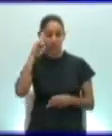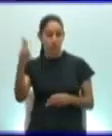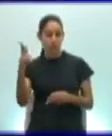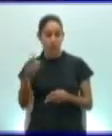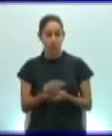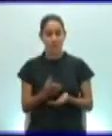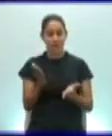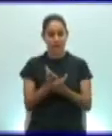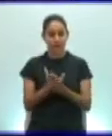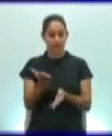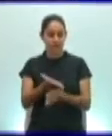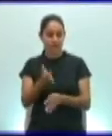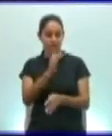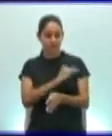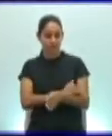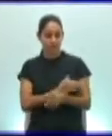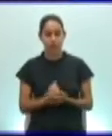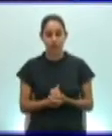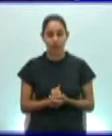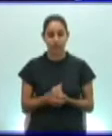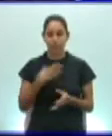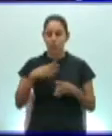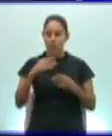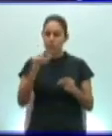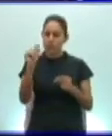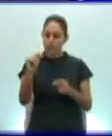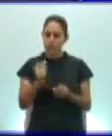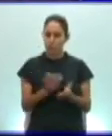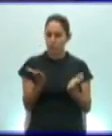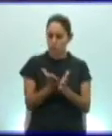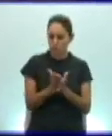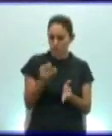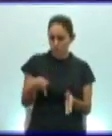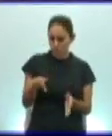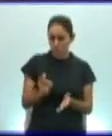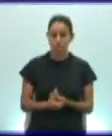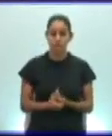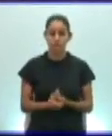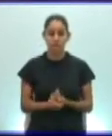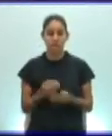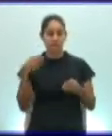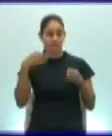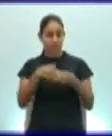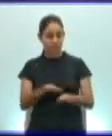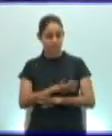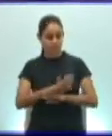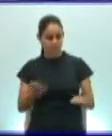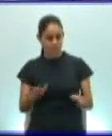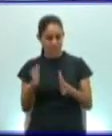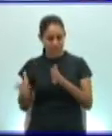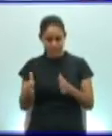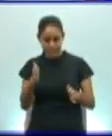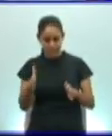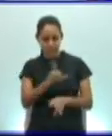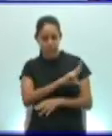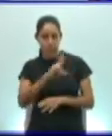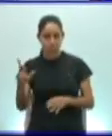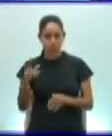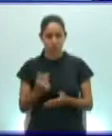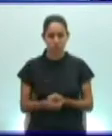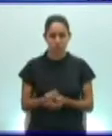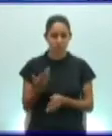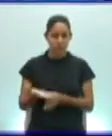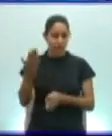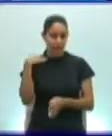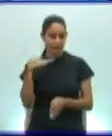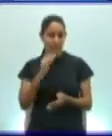poco comentado lo que íbamos a trabajar en el día de hoy. Cerramos la primera etapa de la revolución, esa etapa democrático, popular, agrario,